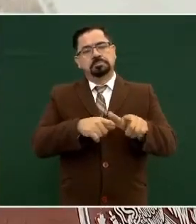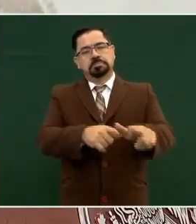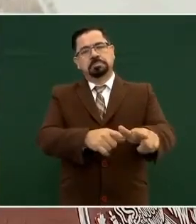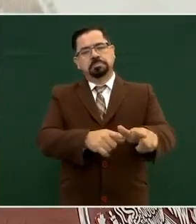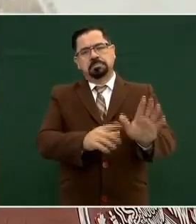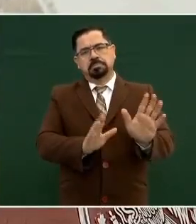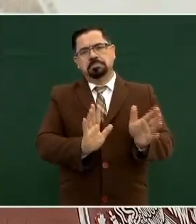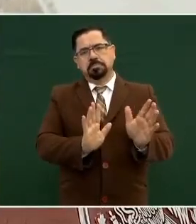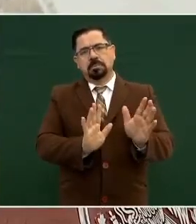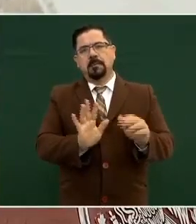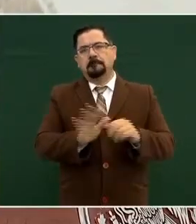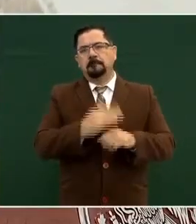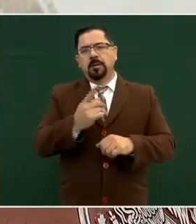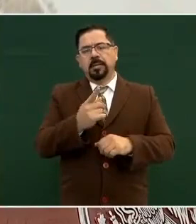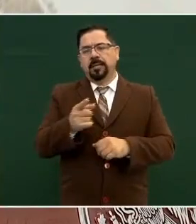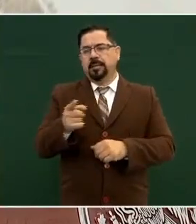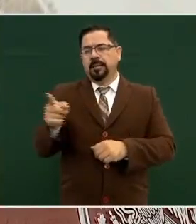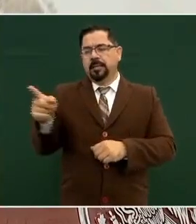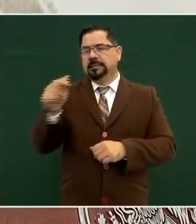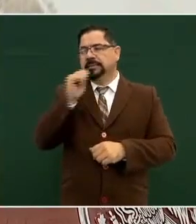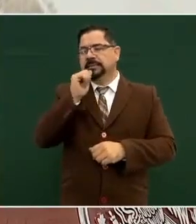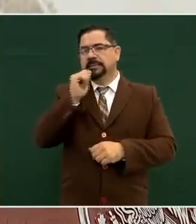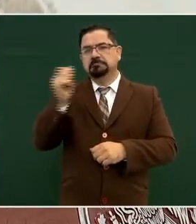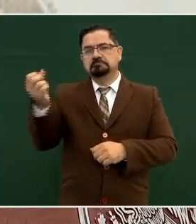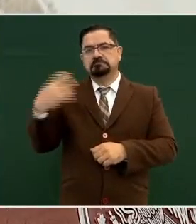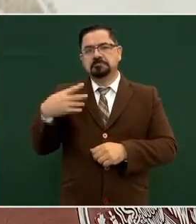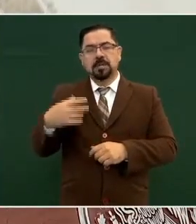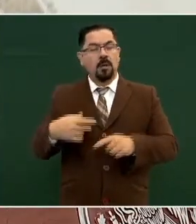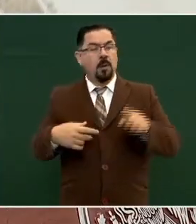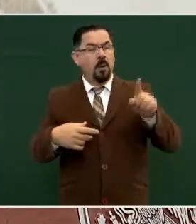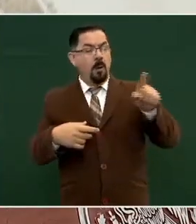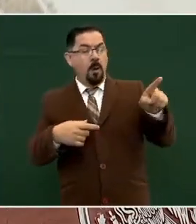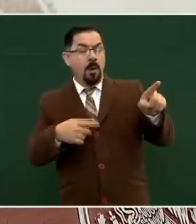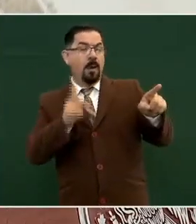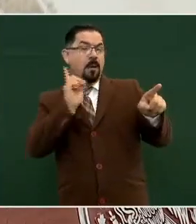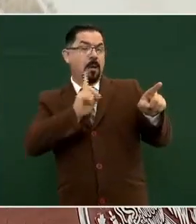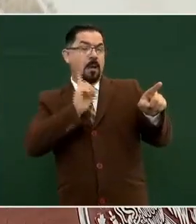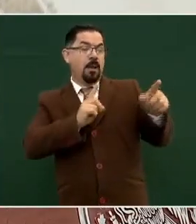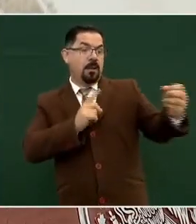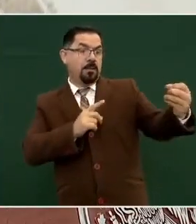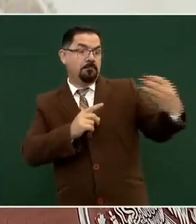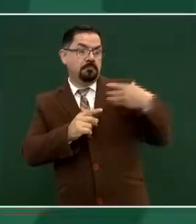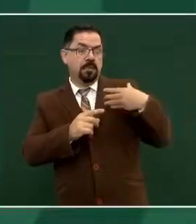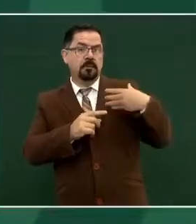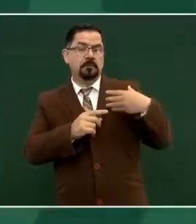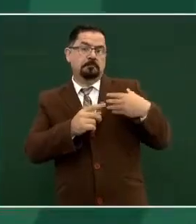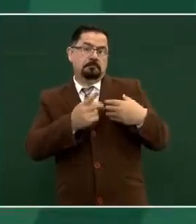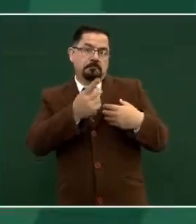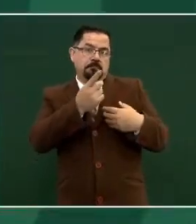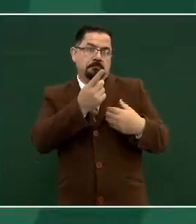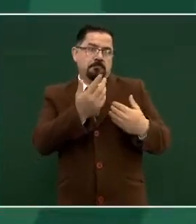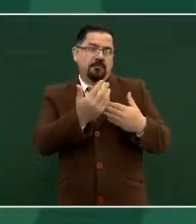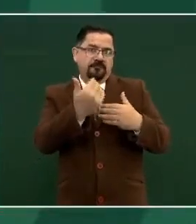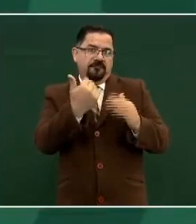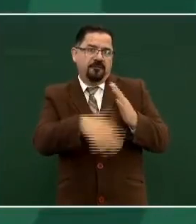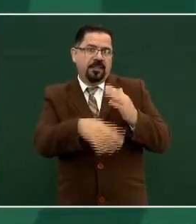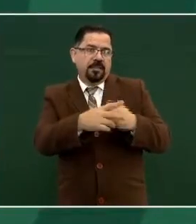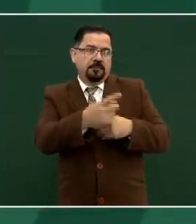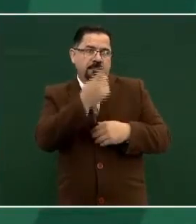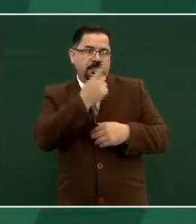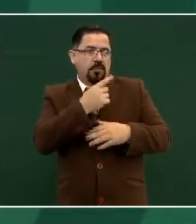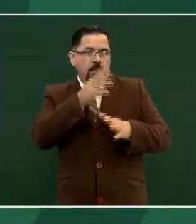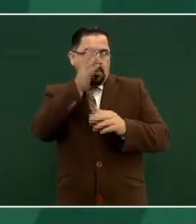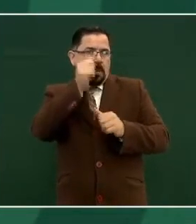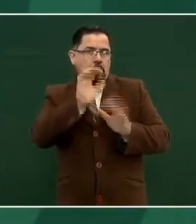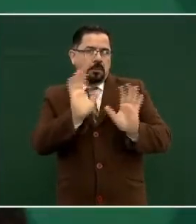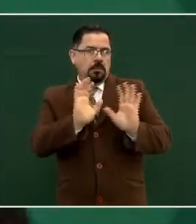decir, o ella hubiese pedido una audiencia conmigo para decirme que no estaba de acuerdo,